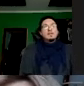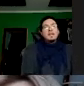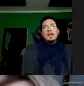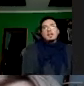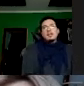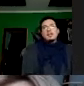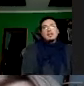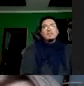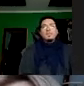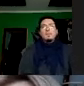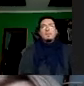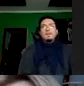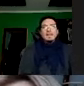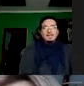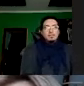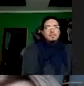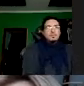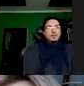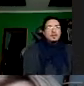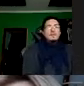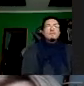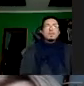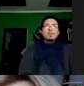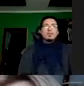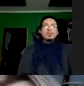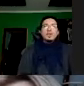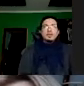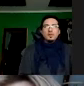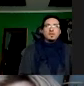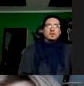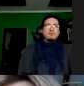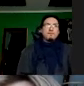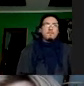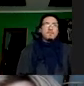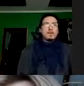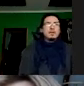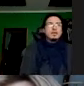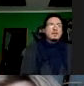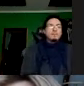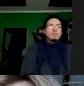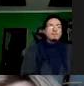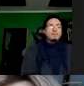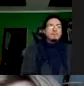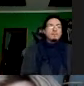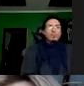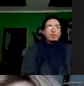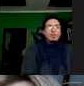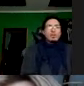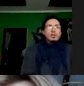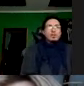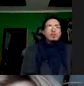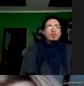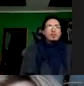Ya, Rafaela, gracias por responder, pero no es eso. Ya,